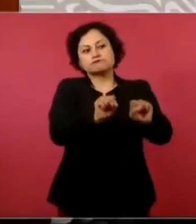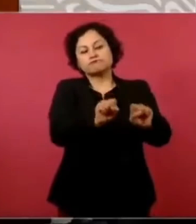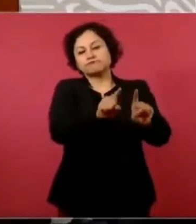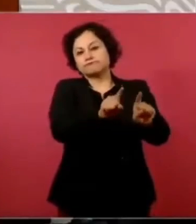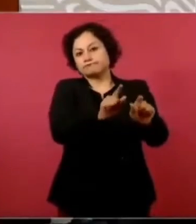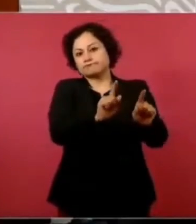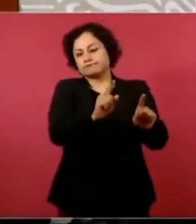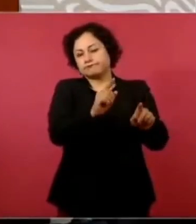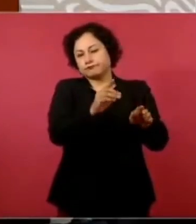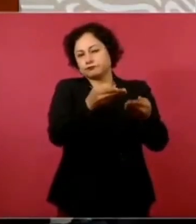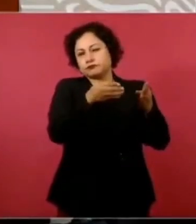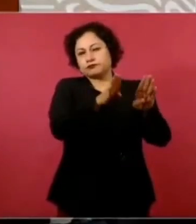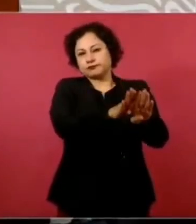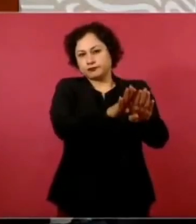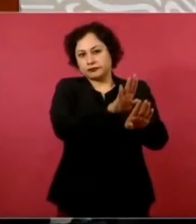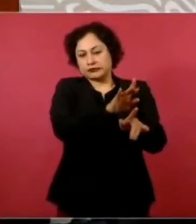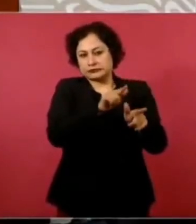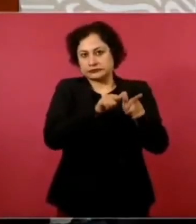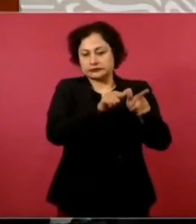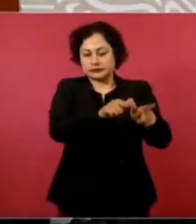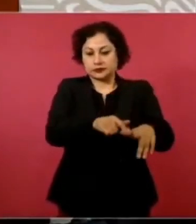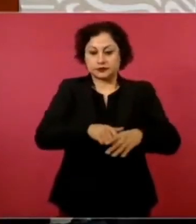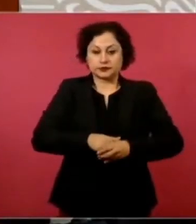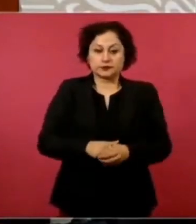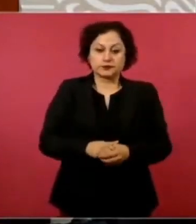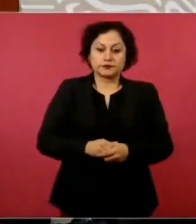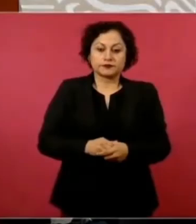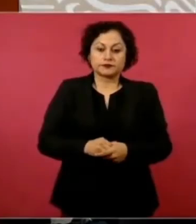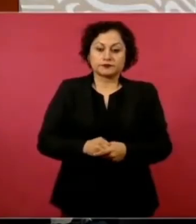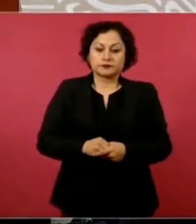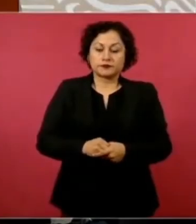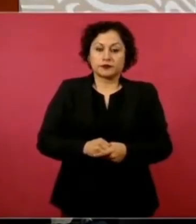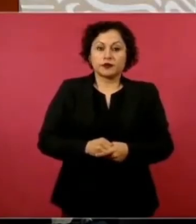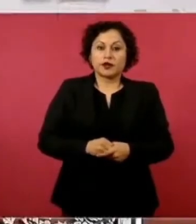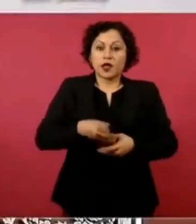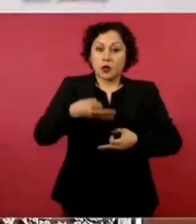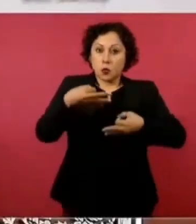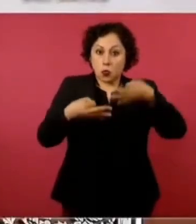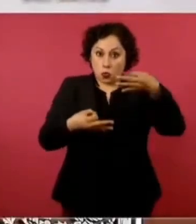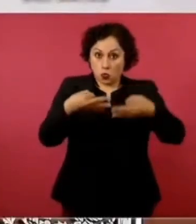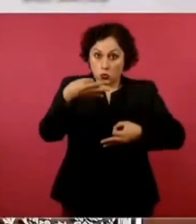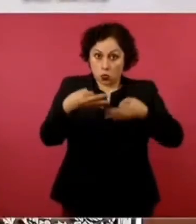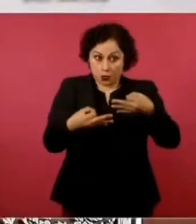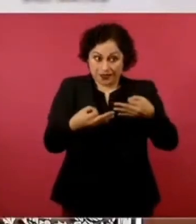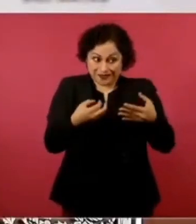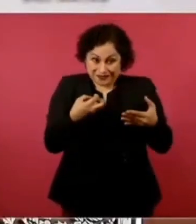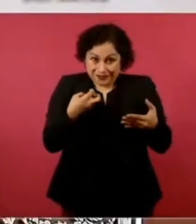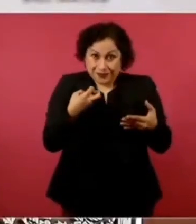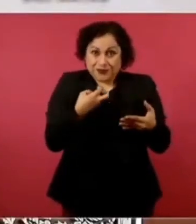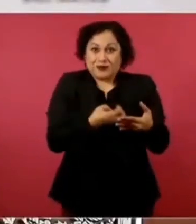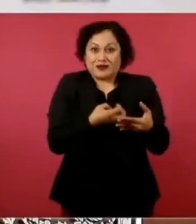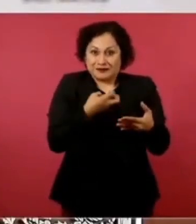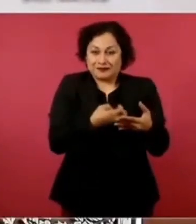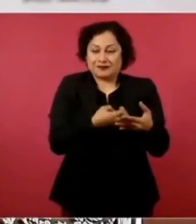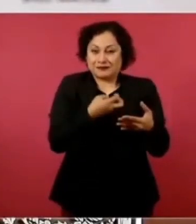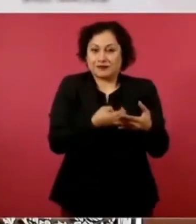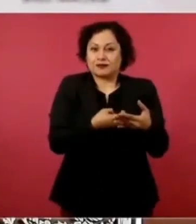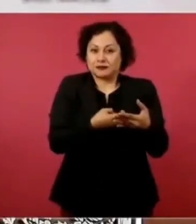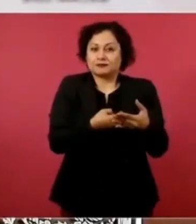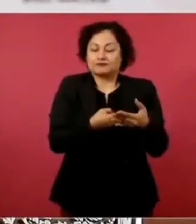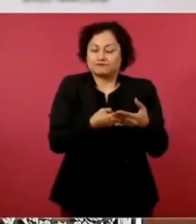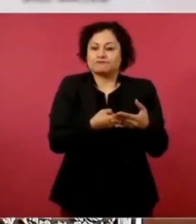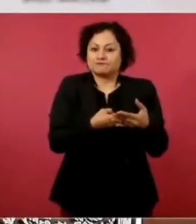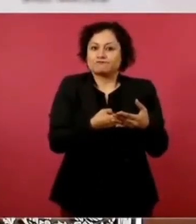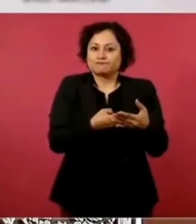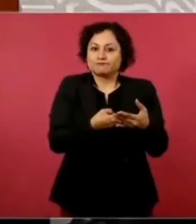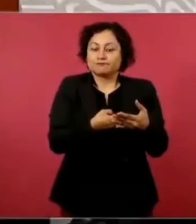este juicio tiene como propósito romper la maldición de que